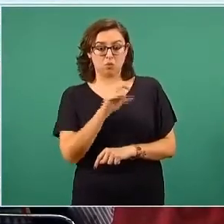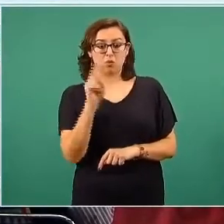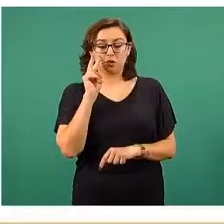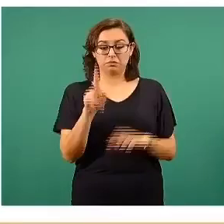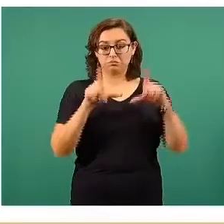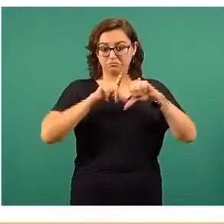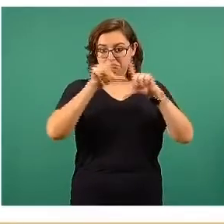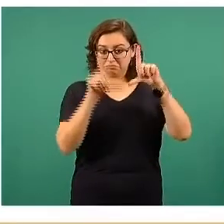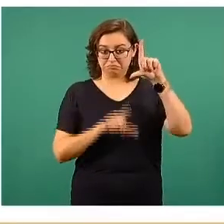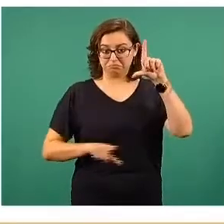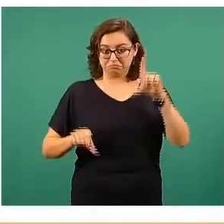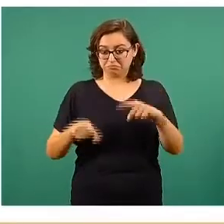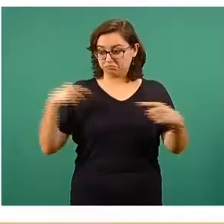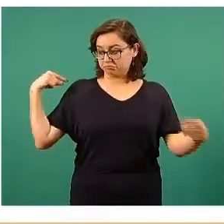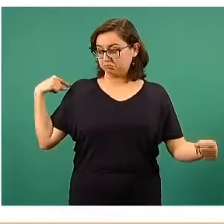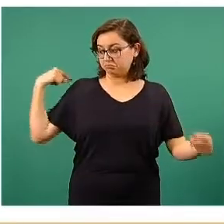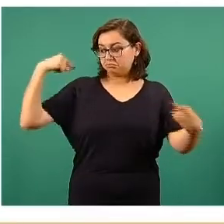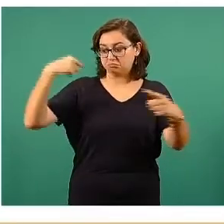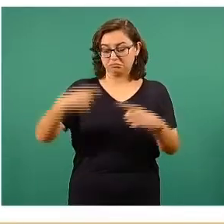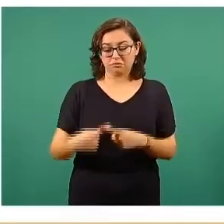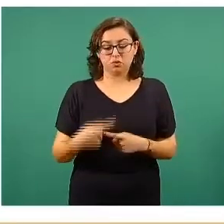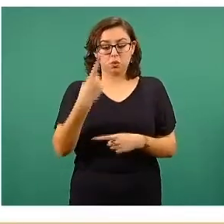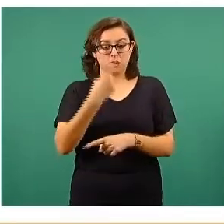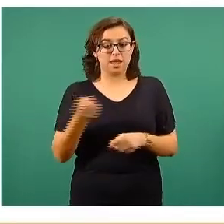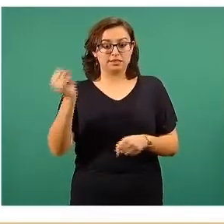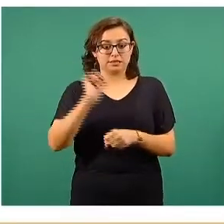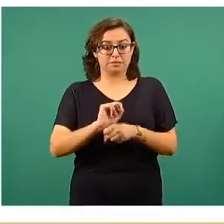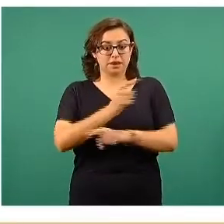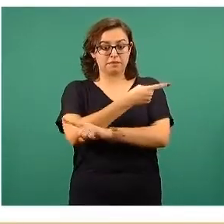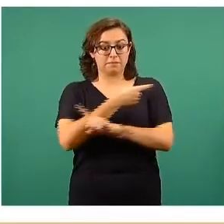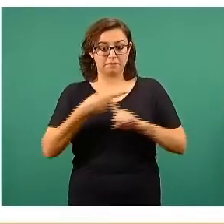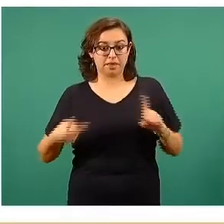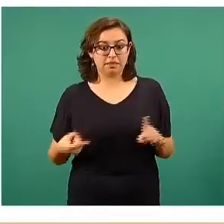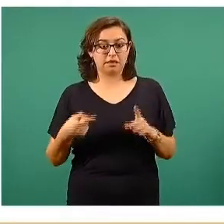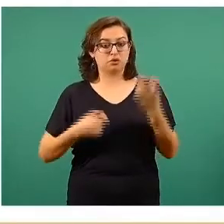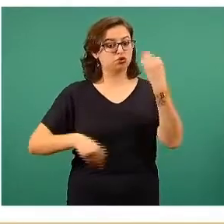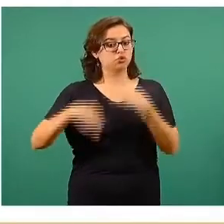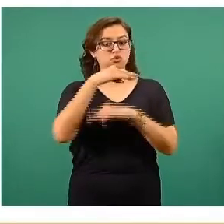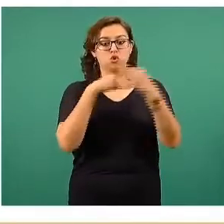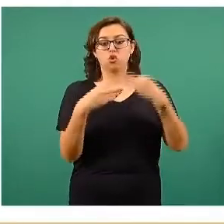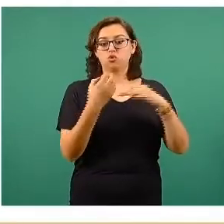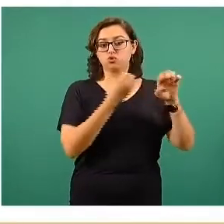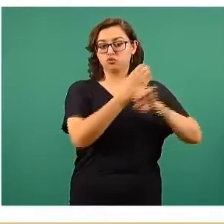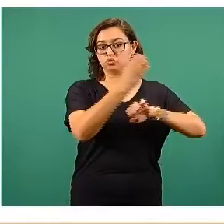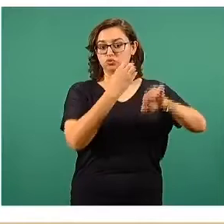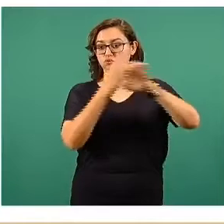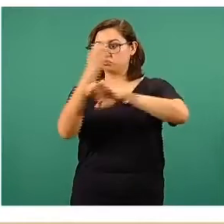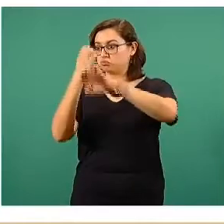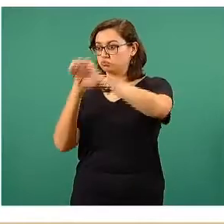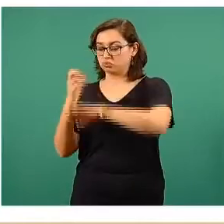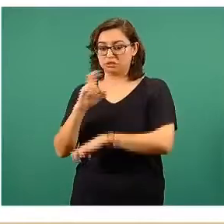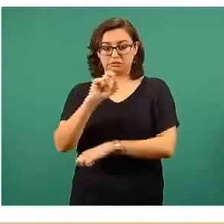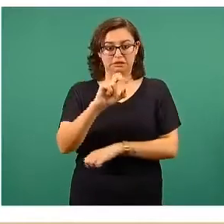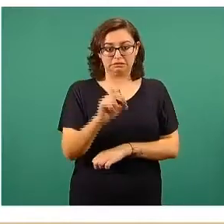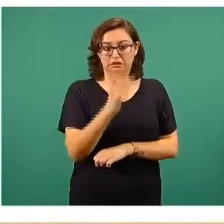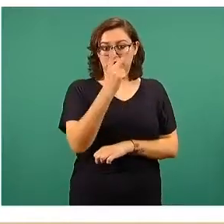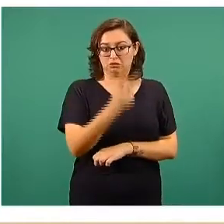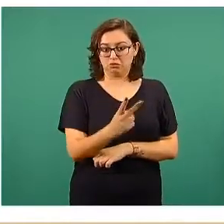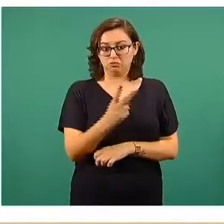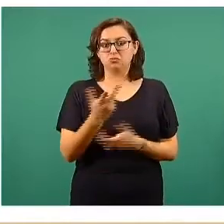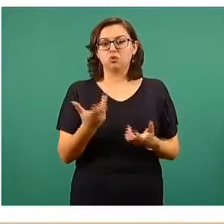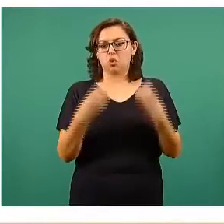varios días, de hecho prácticamente semana y media, en donde no tenemos ninguna entidad federativa que tenga más